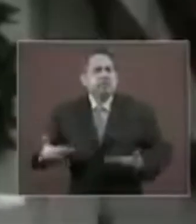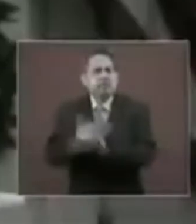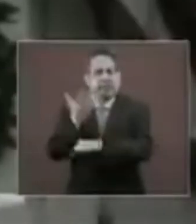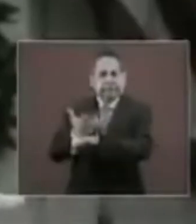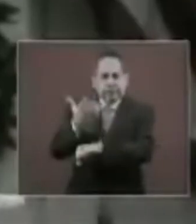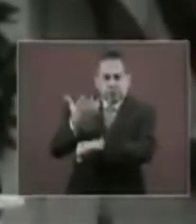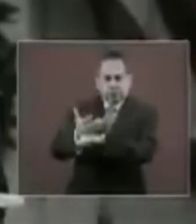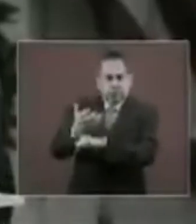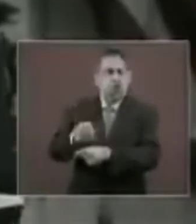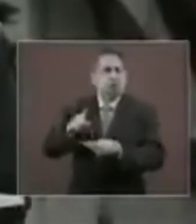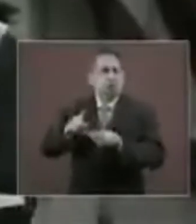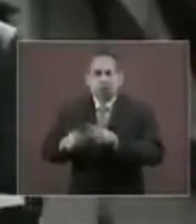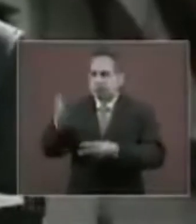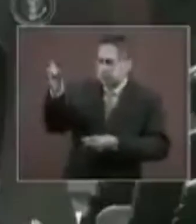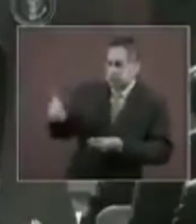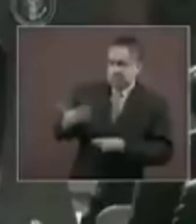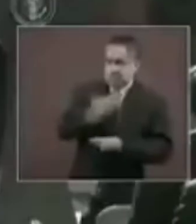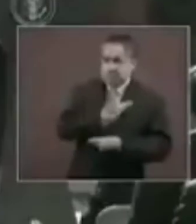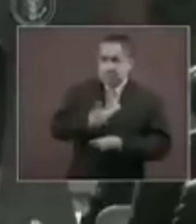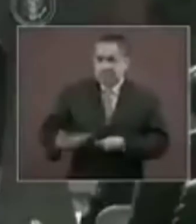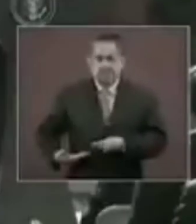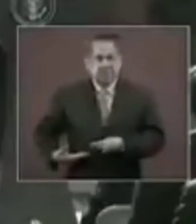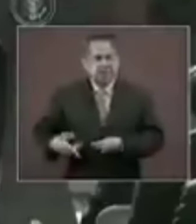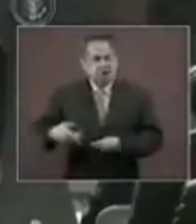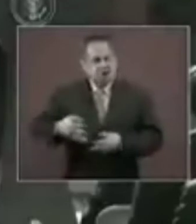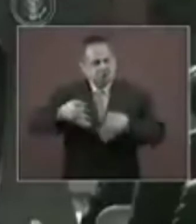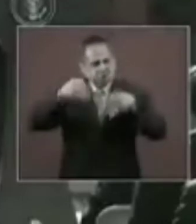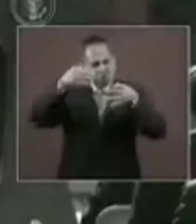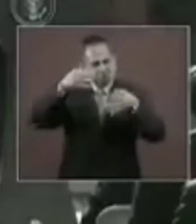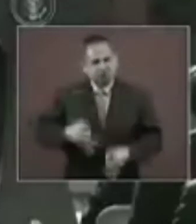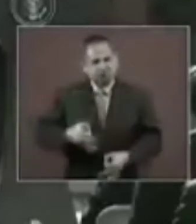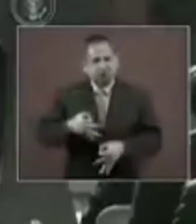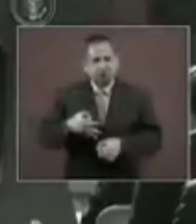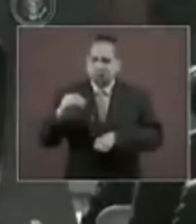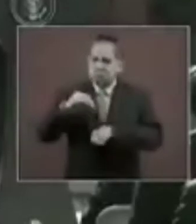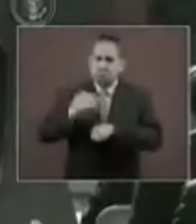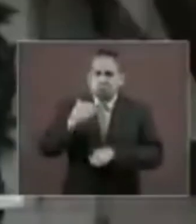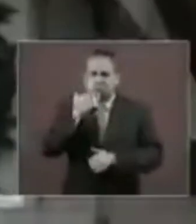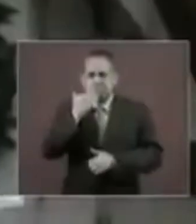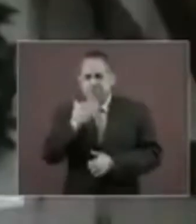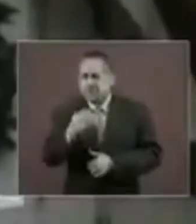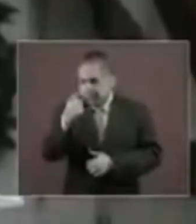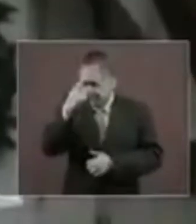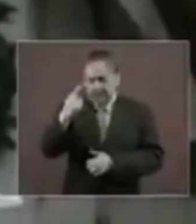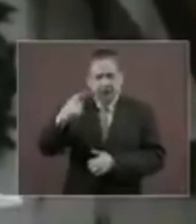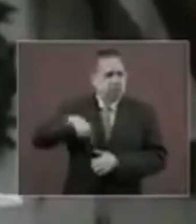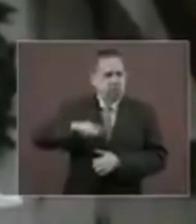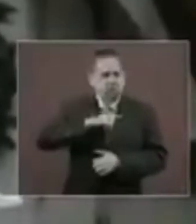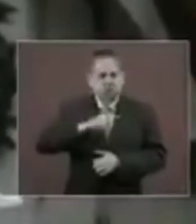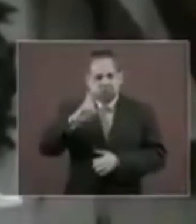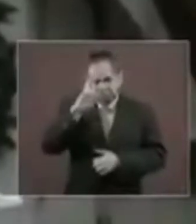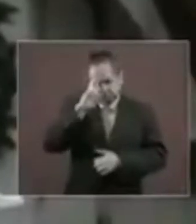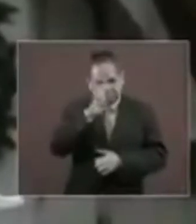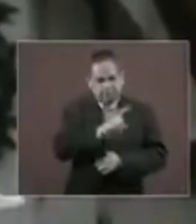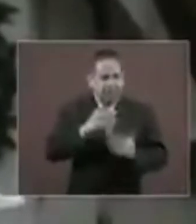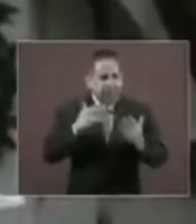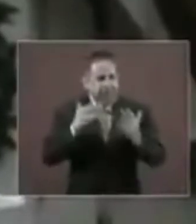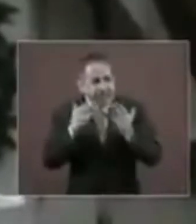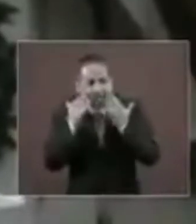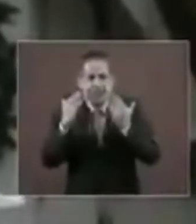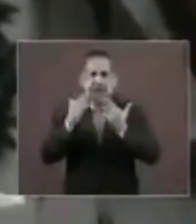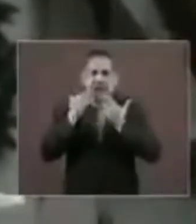que su presidente se ha comportado hacia nosotros con gentileza